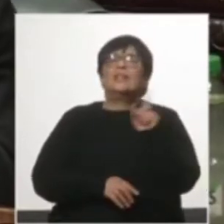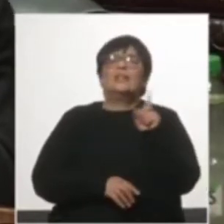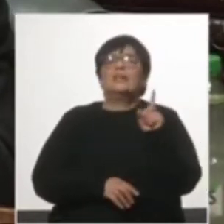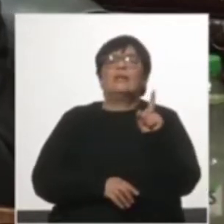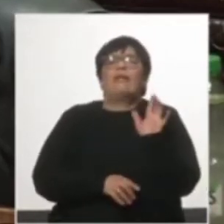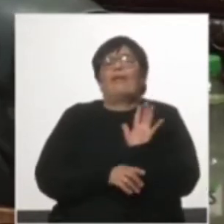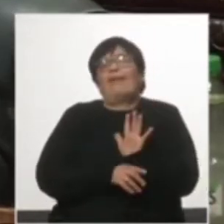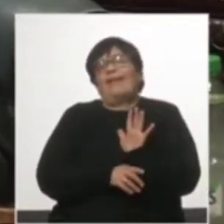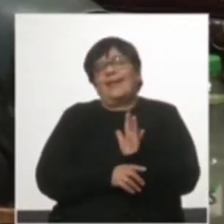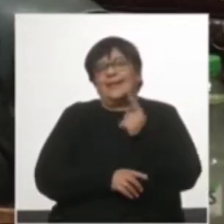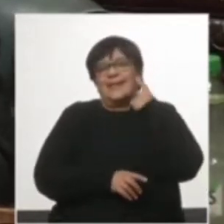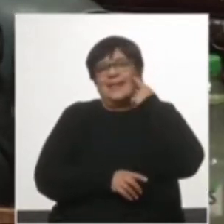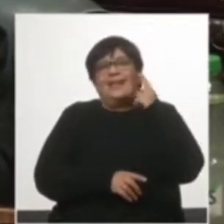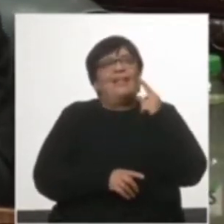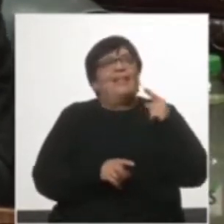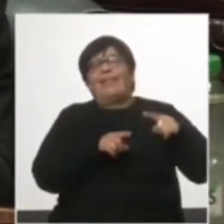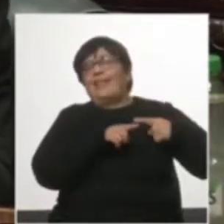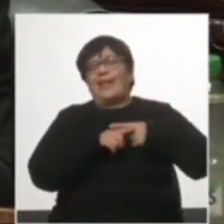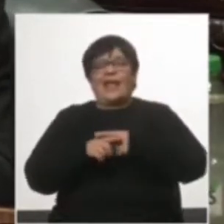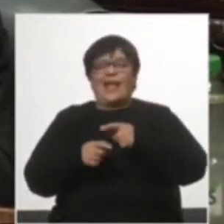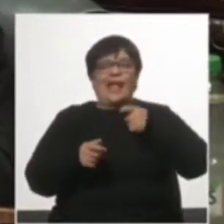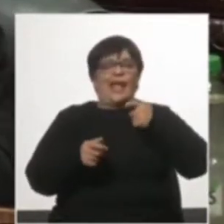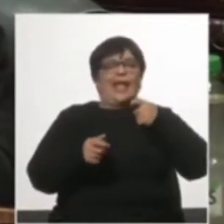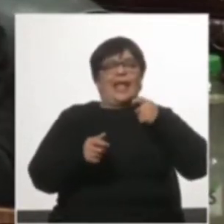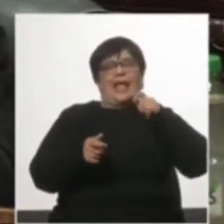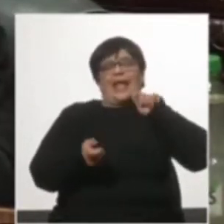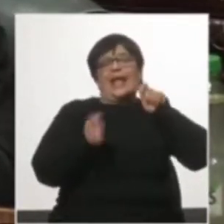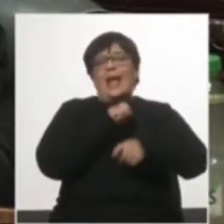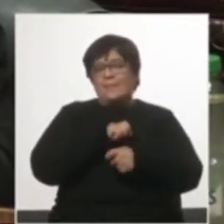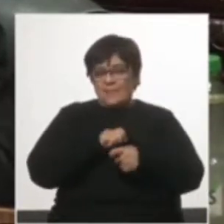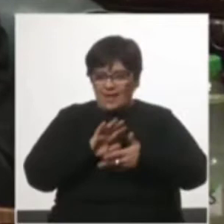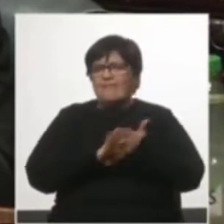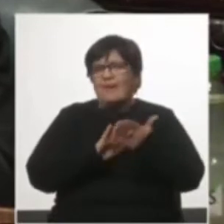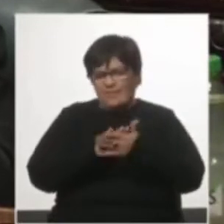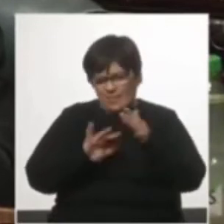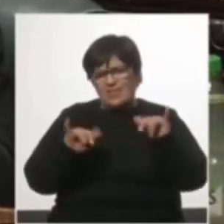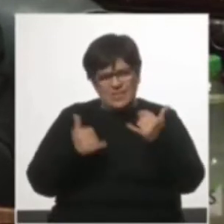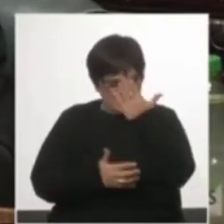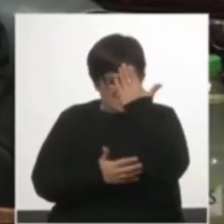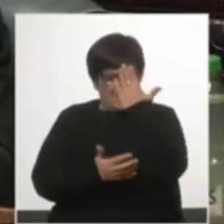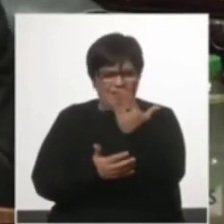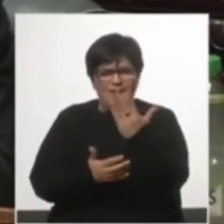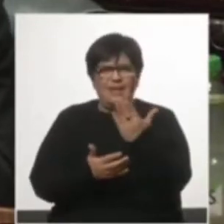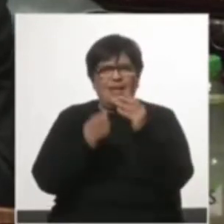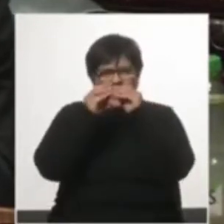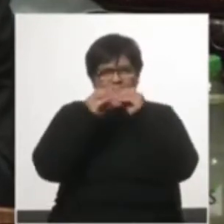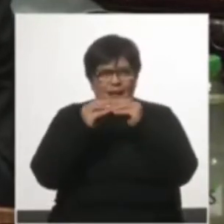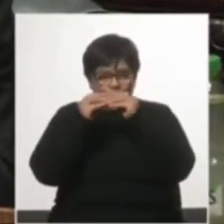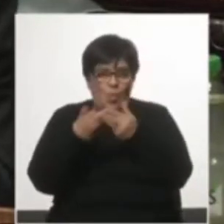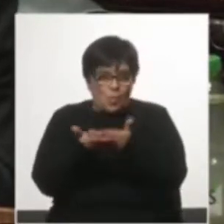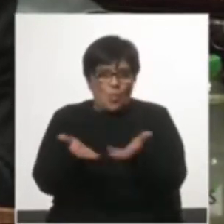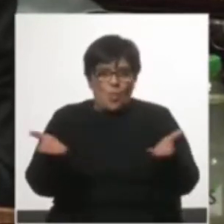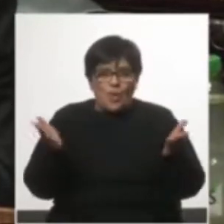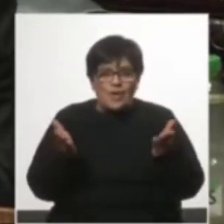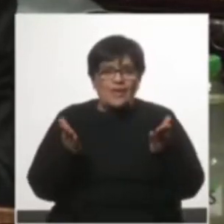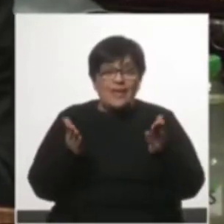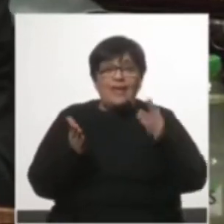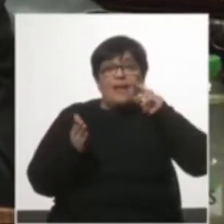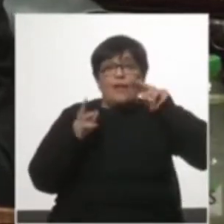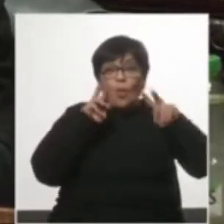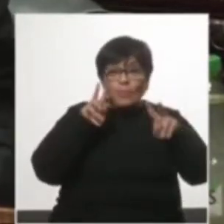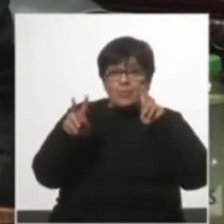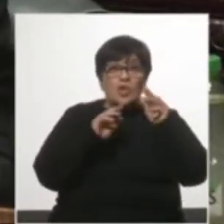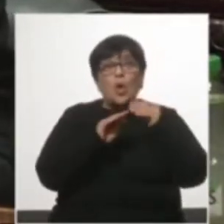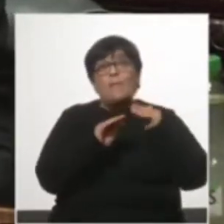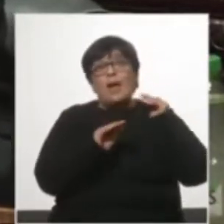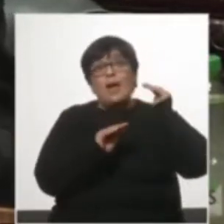contrabandiemos acá la discusión que ya daremos en el ámbito de la rendición de cuentas, de lo que es la perspectiva de largo